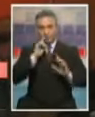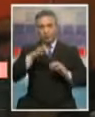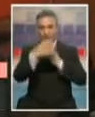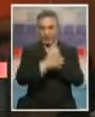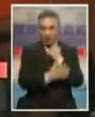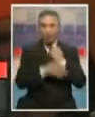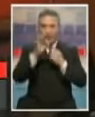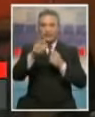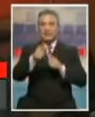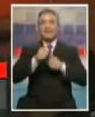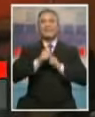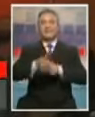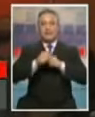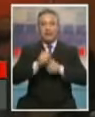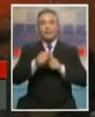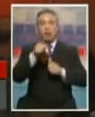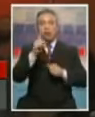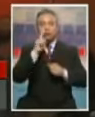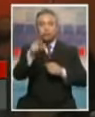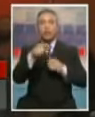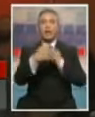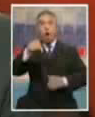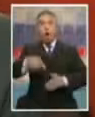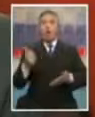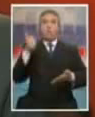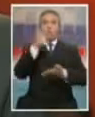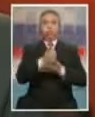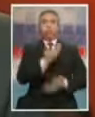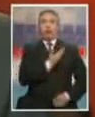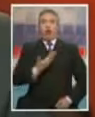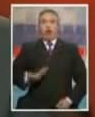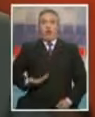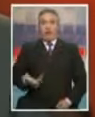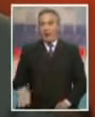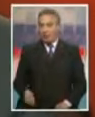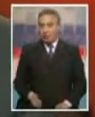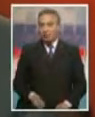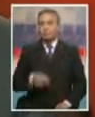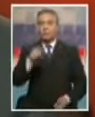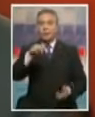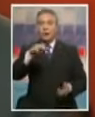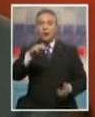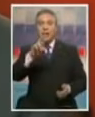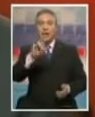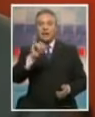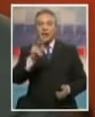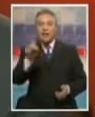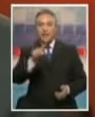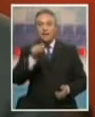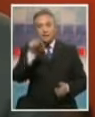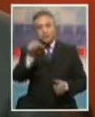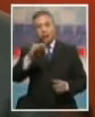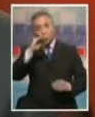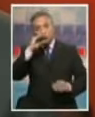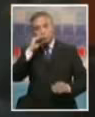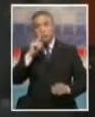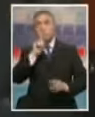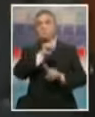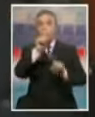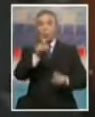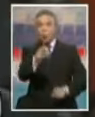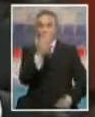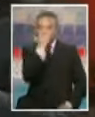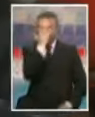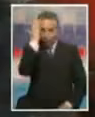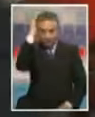y los problemas que tienen las regiones de nuestro país. Mauricio Rivas, del sur de Concepción, le pregunta ahora a Marco Enríquez Ominami.